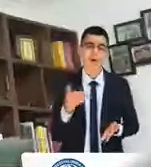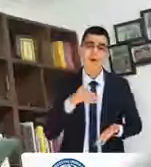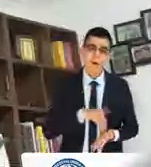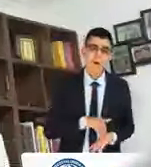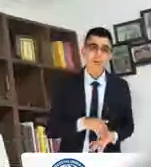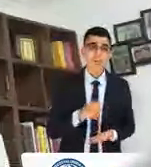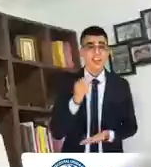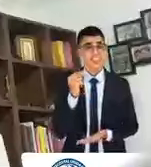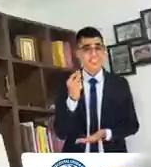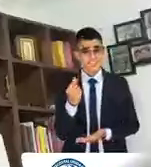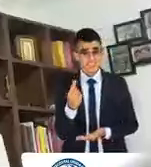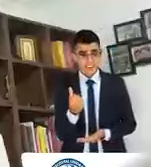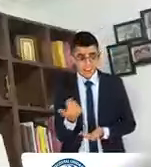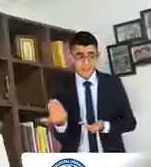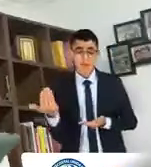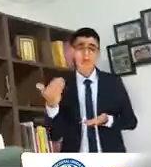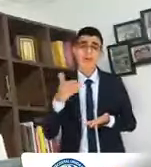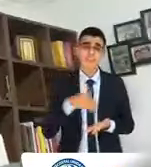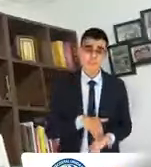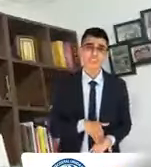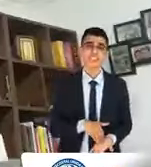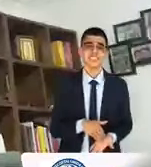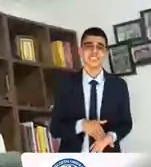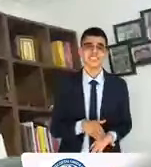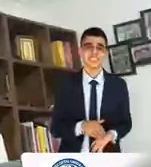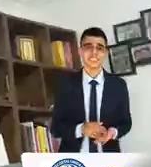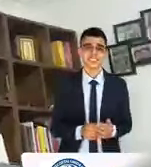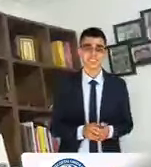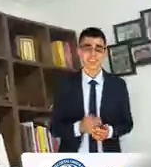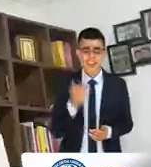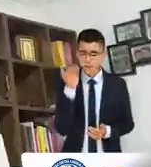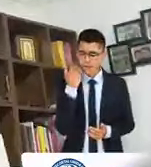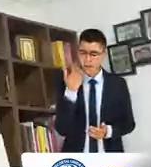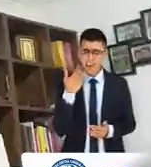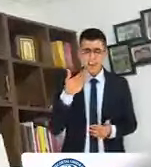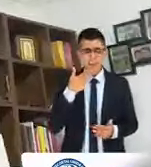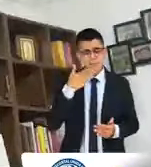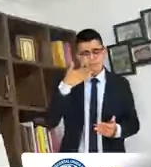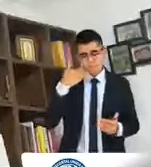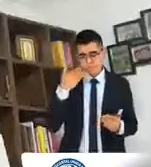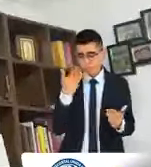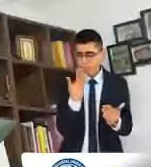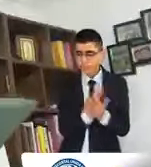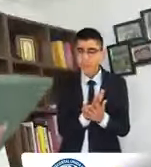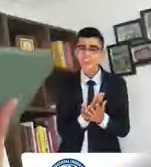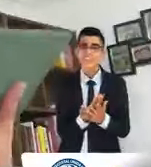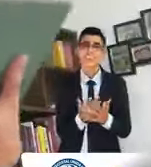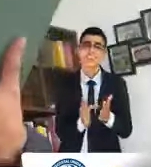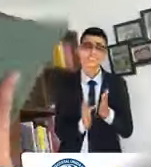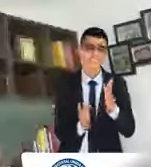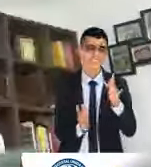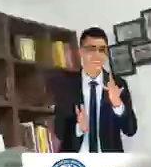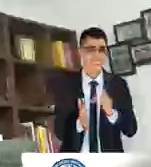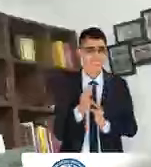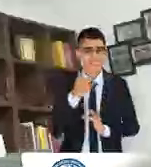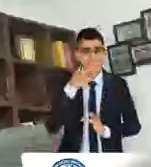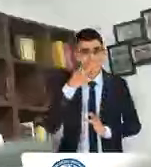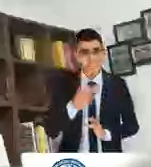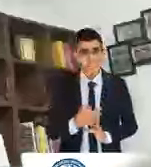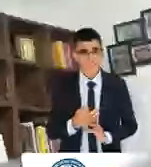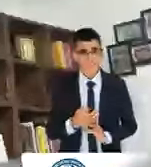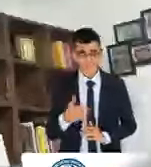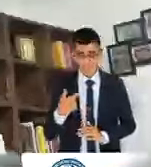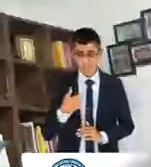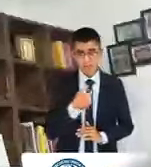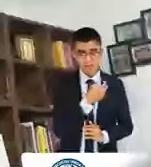económico. Esa mujer estaba agradecida del Señor Jesús y le hubiera derramado ese perfume y otro más